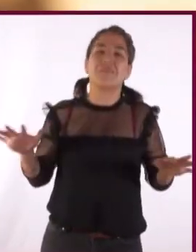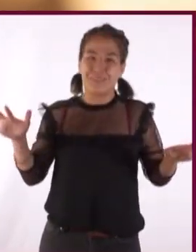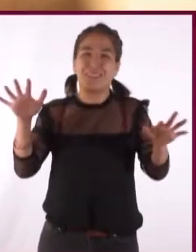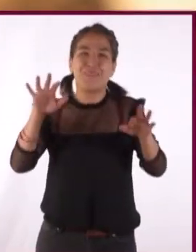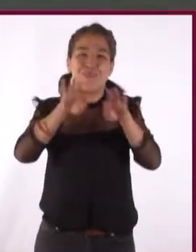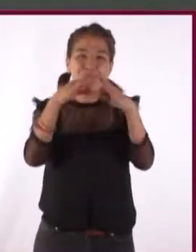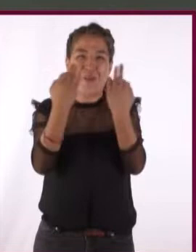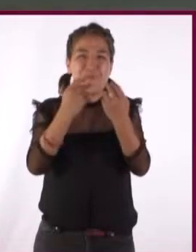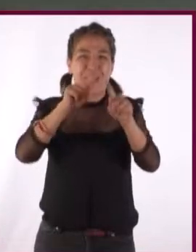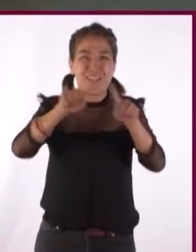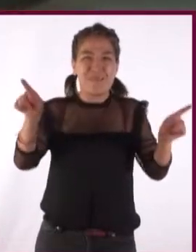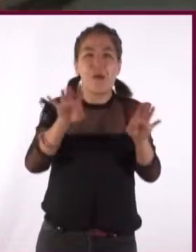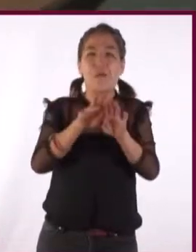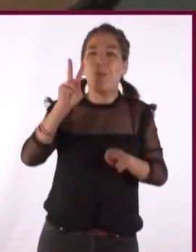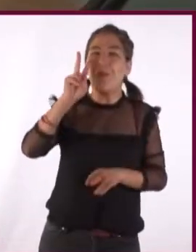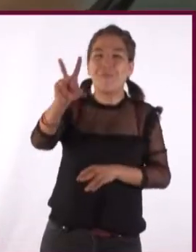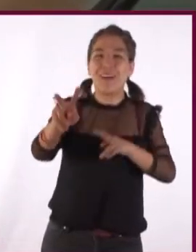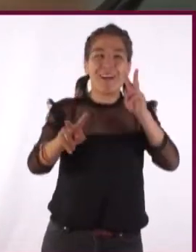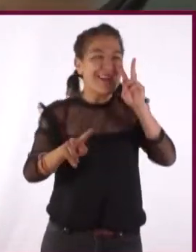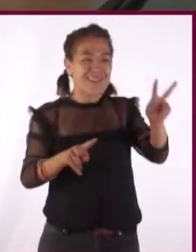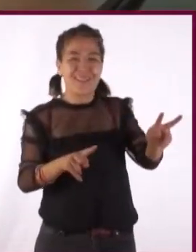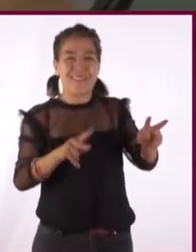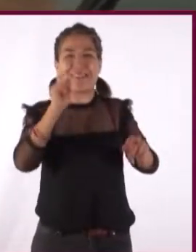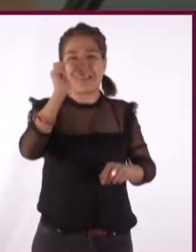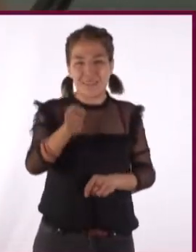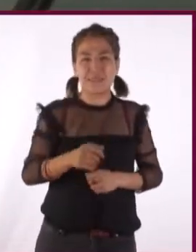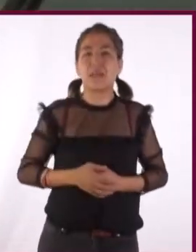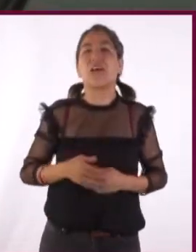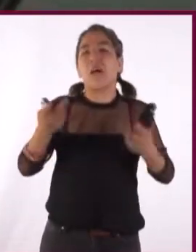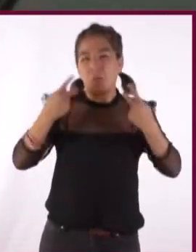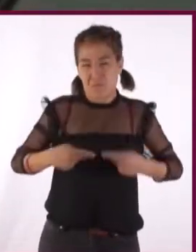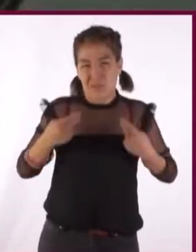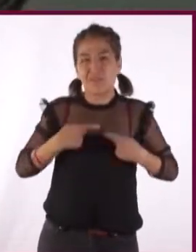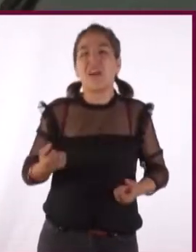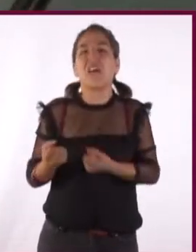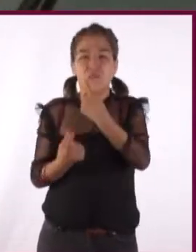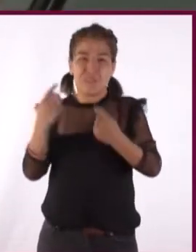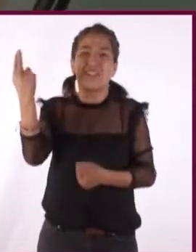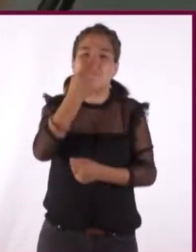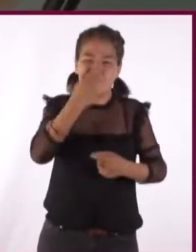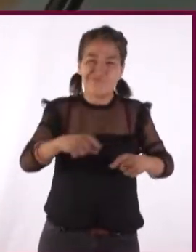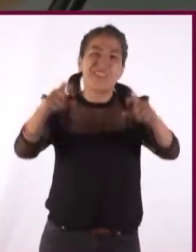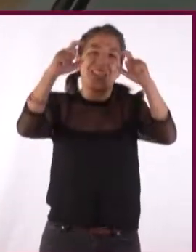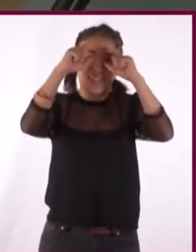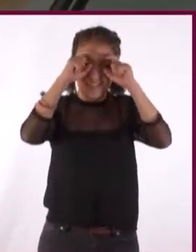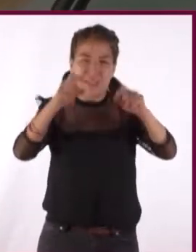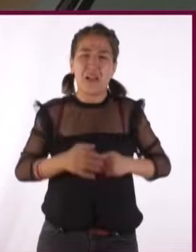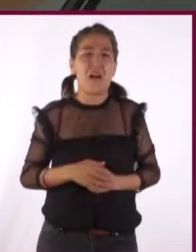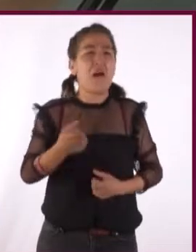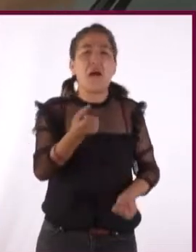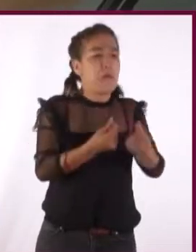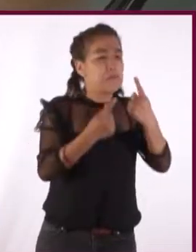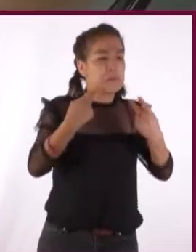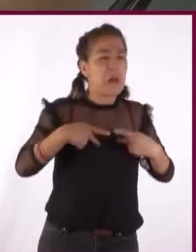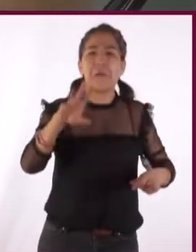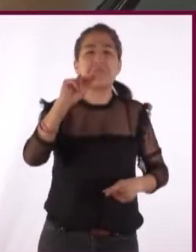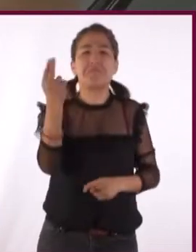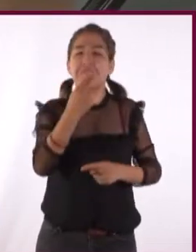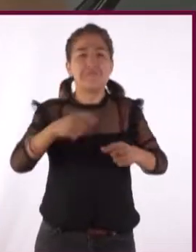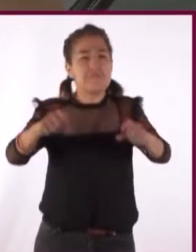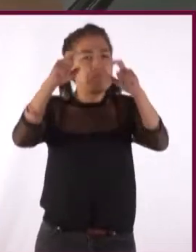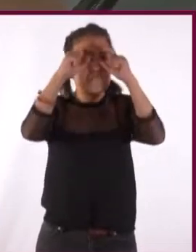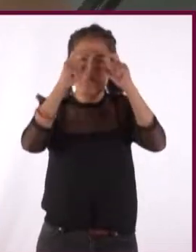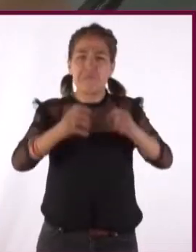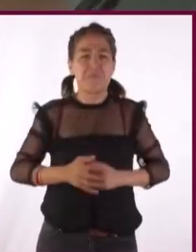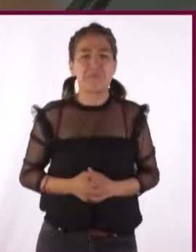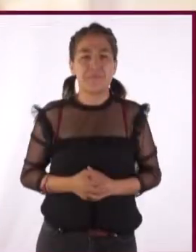mundo, ¿no? Hay gente que necesitamos anteojos para poder ver mejor, hay gente que no los necesita,